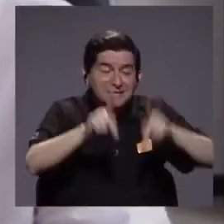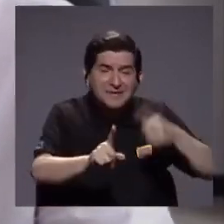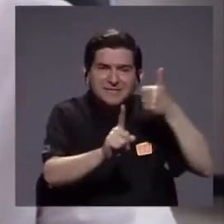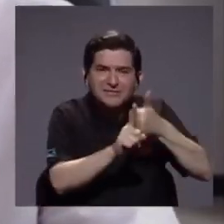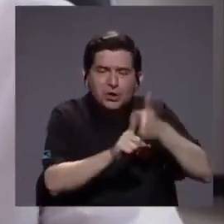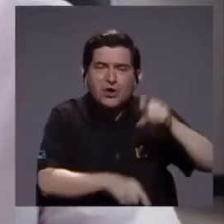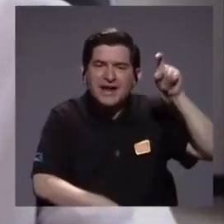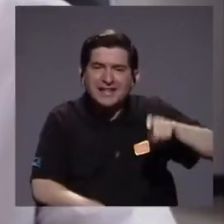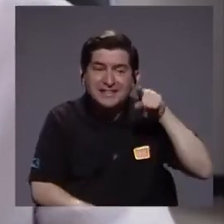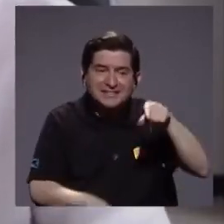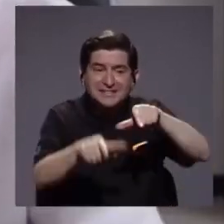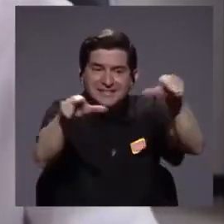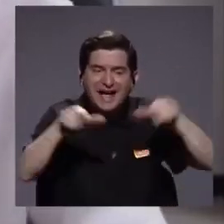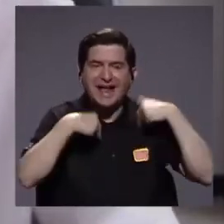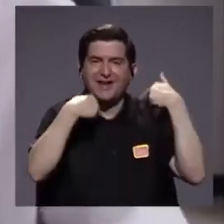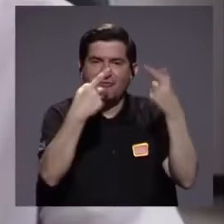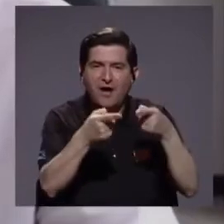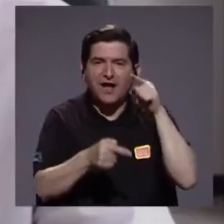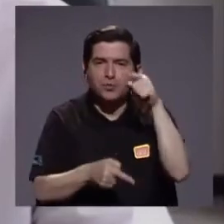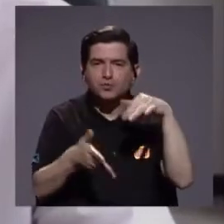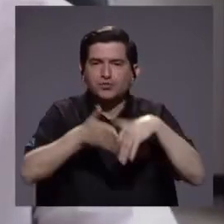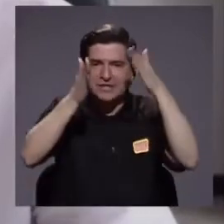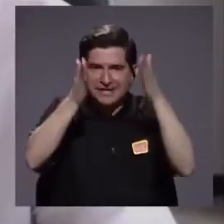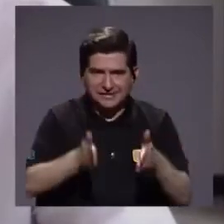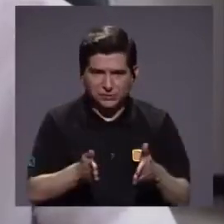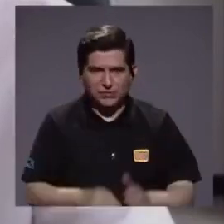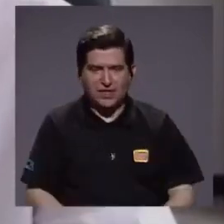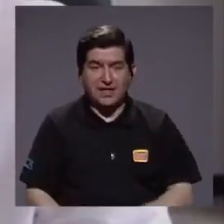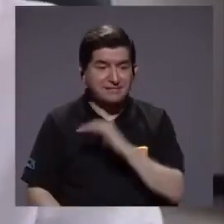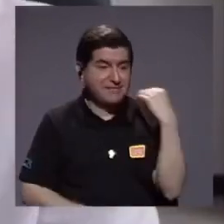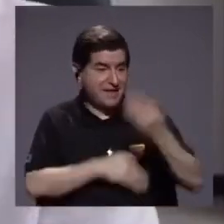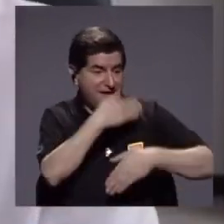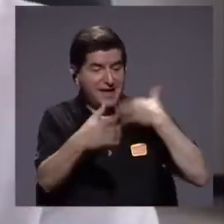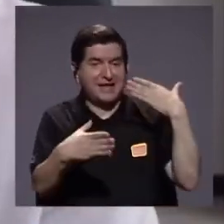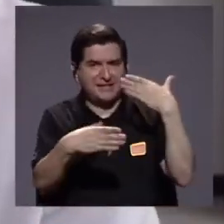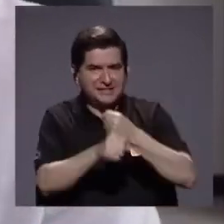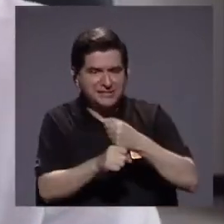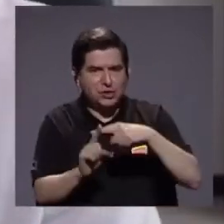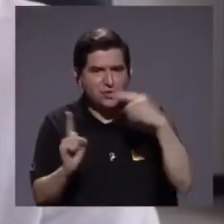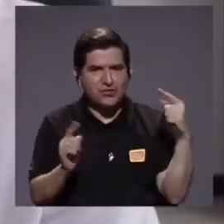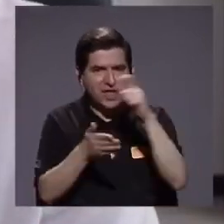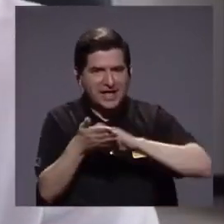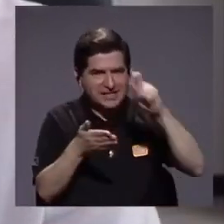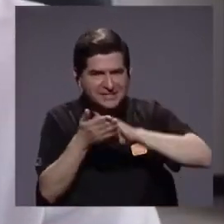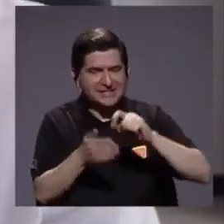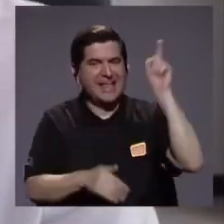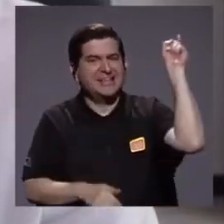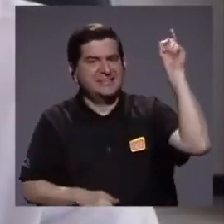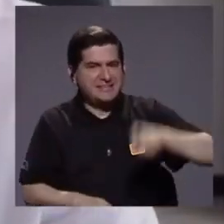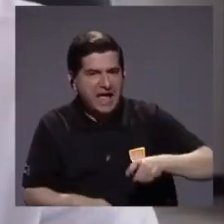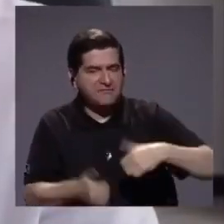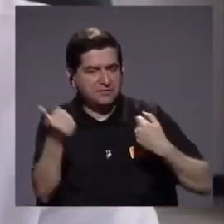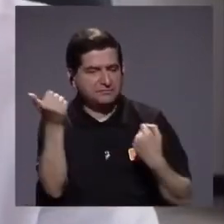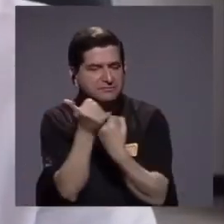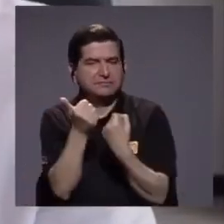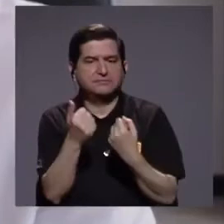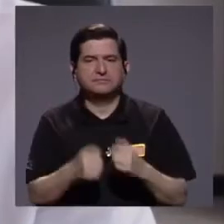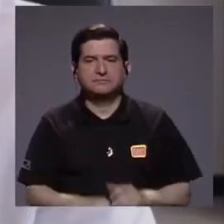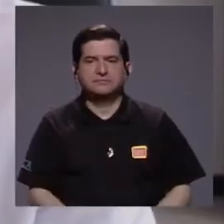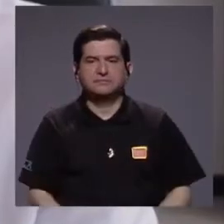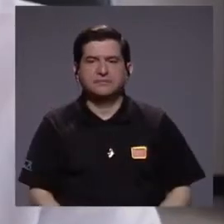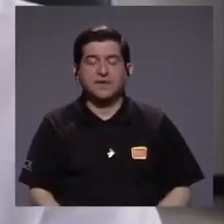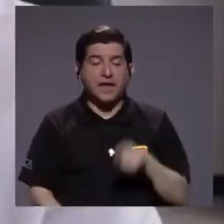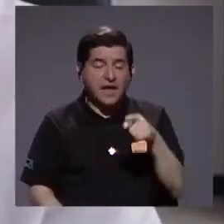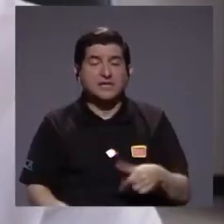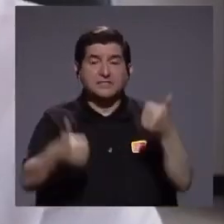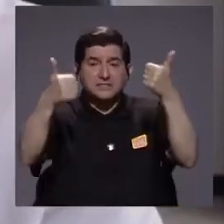van a requerir estar ahí, ustedes como estudiantes, y la gestión que debe realizarse desde las escuelas donde debe apoyarse. El convenio